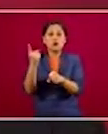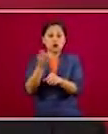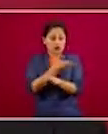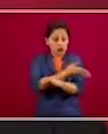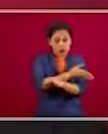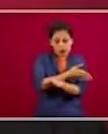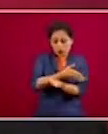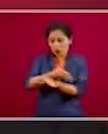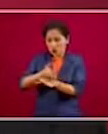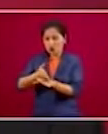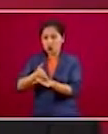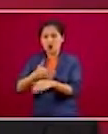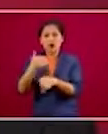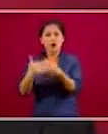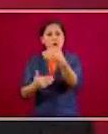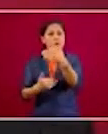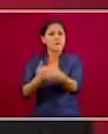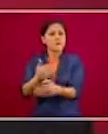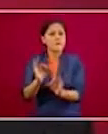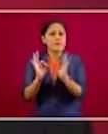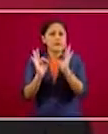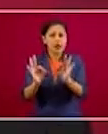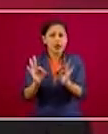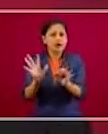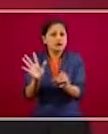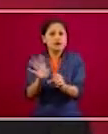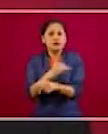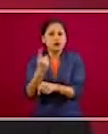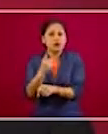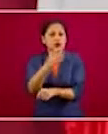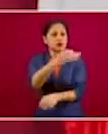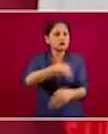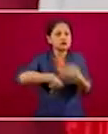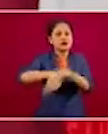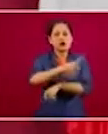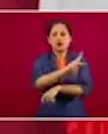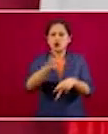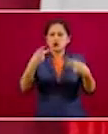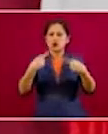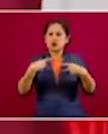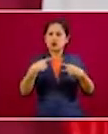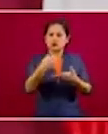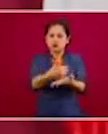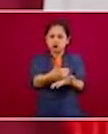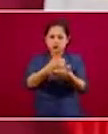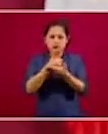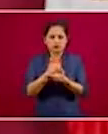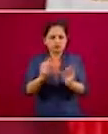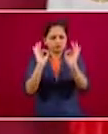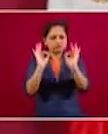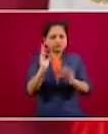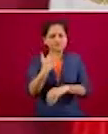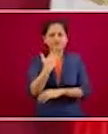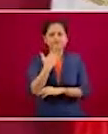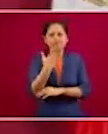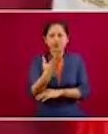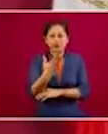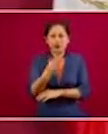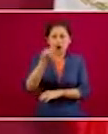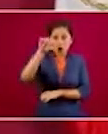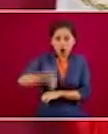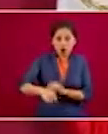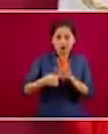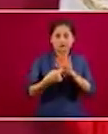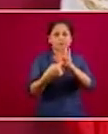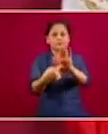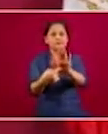el lunes. El regreso a clases, de acuerdo a esto, se está proponiendo que sería el 17 de mayo en los municipios en donde